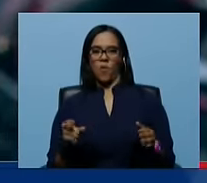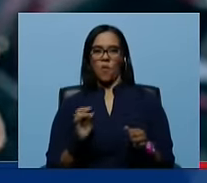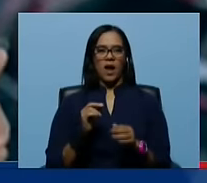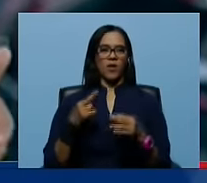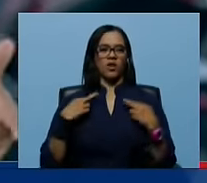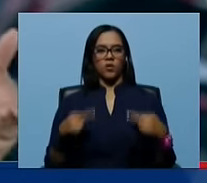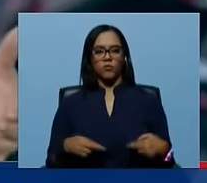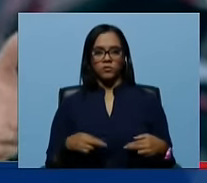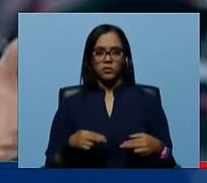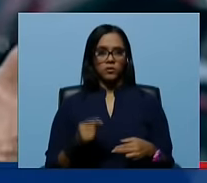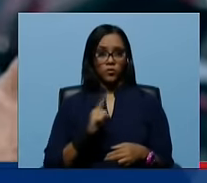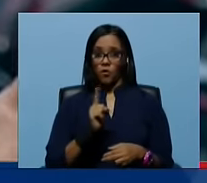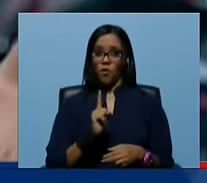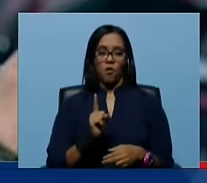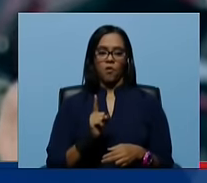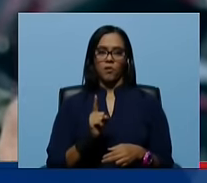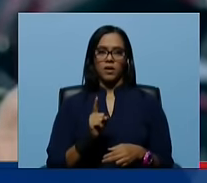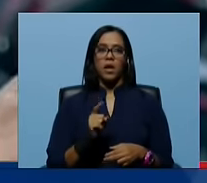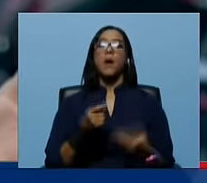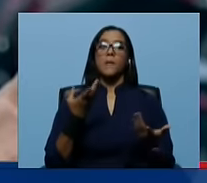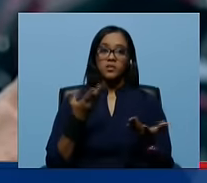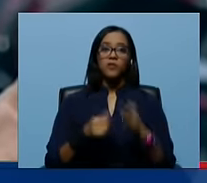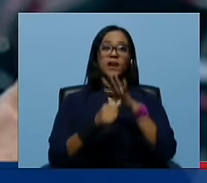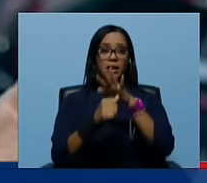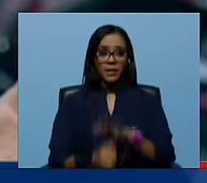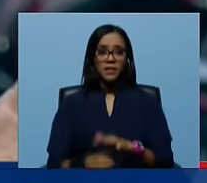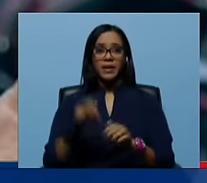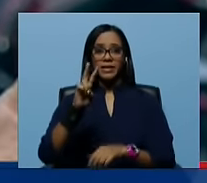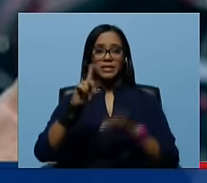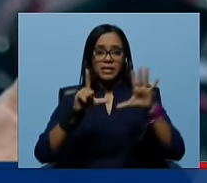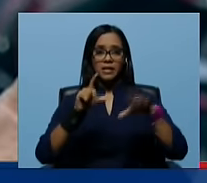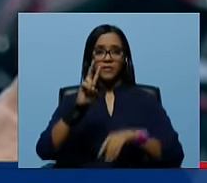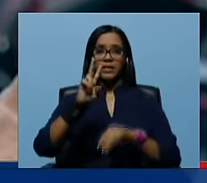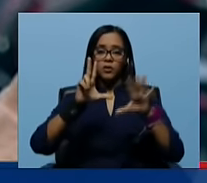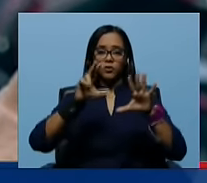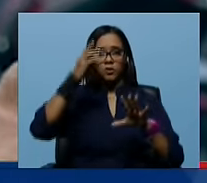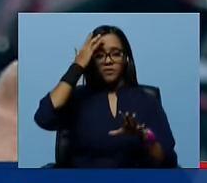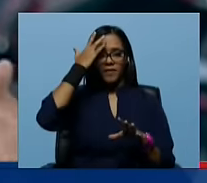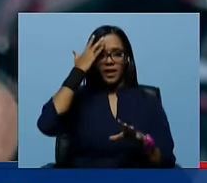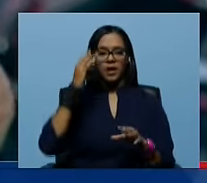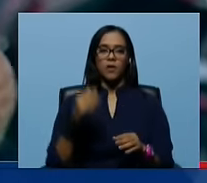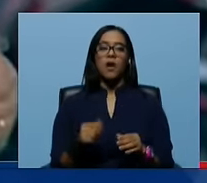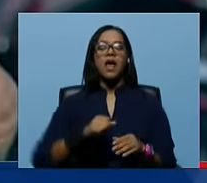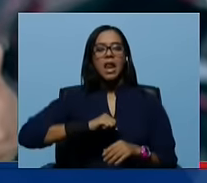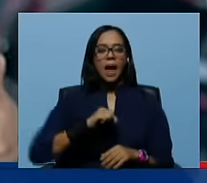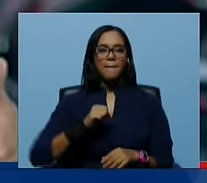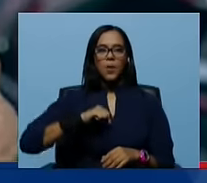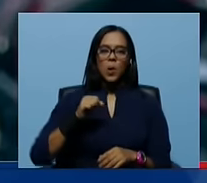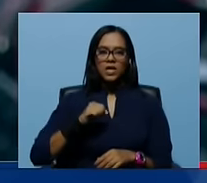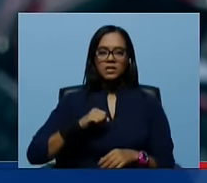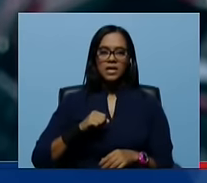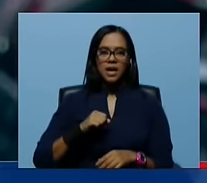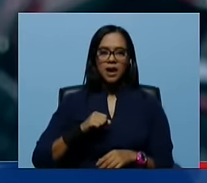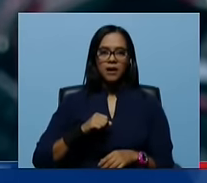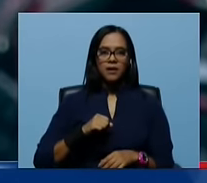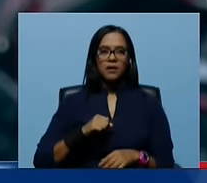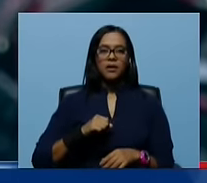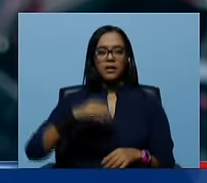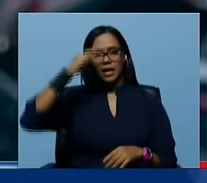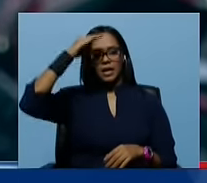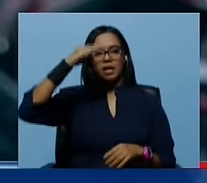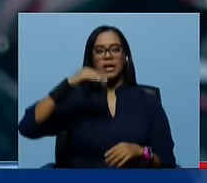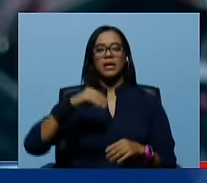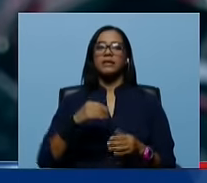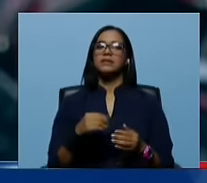fue la represión del 27 y 28 de febrero. La policía y el ejército y la